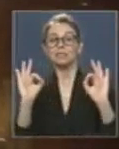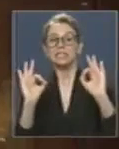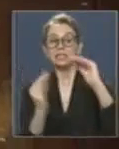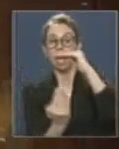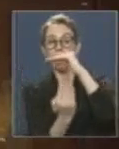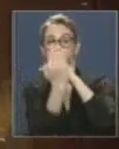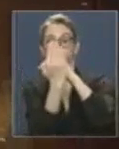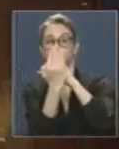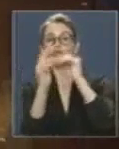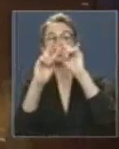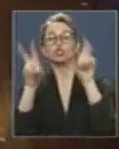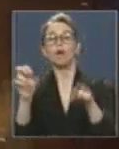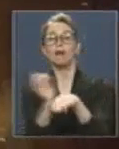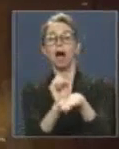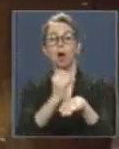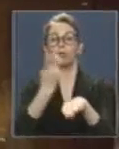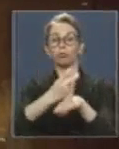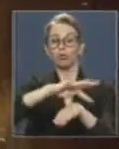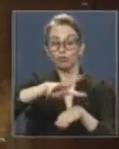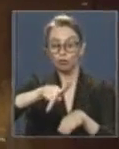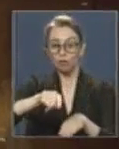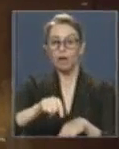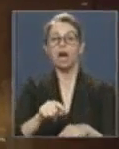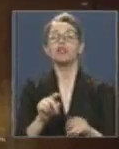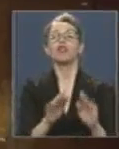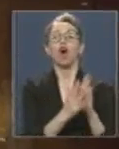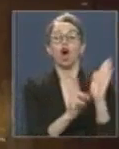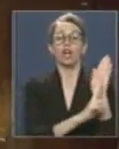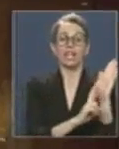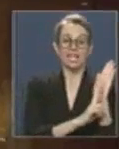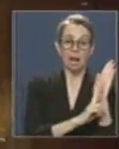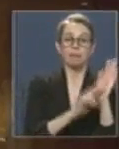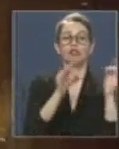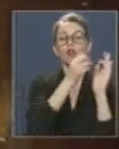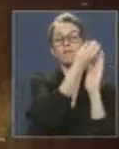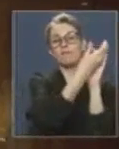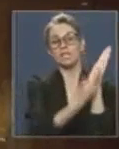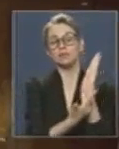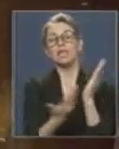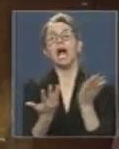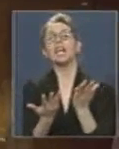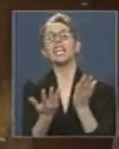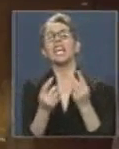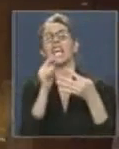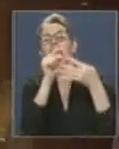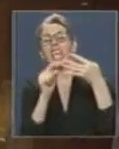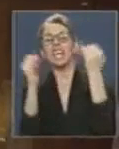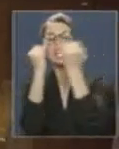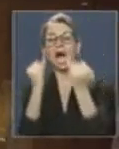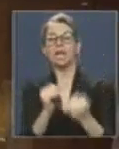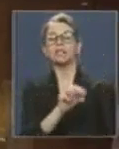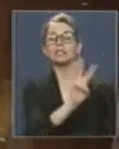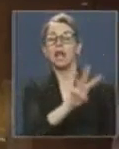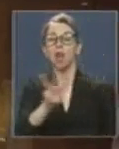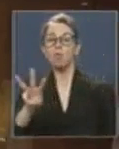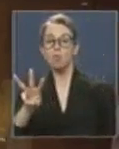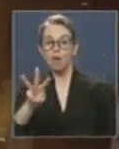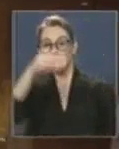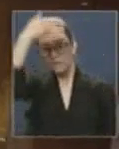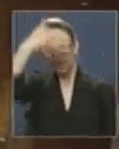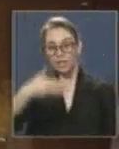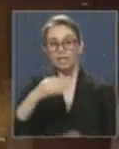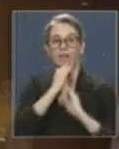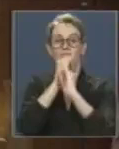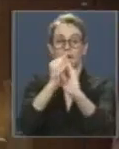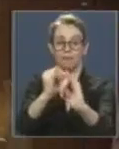ello. Se dispone que un reglamento determinará las características que deberá reunir la plataforma de información y la forma en que se